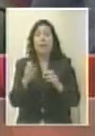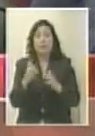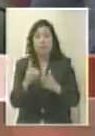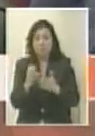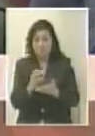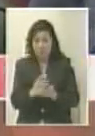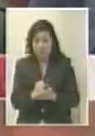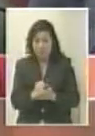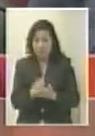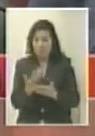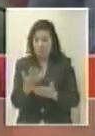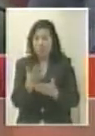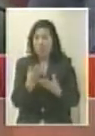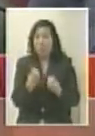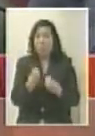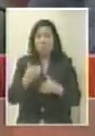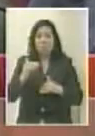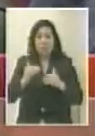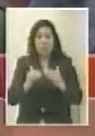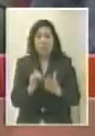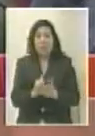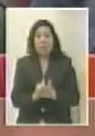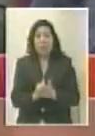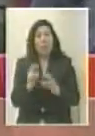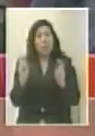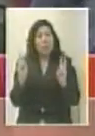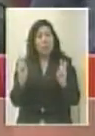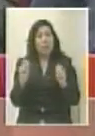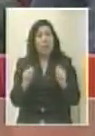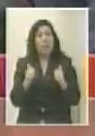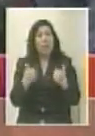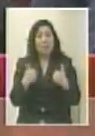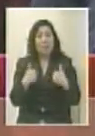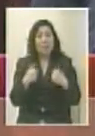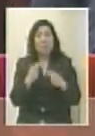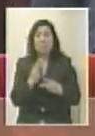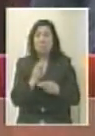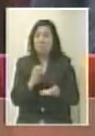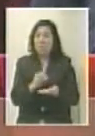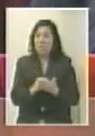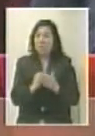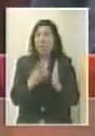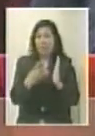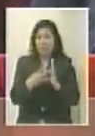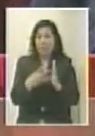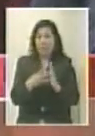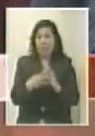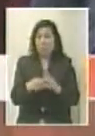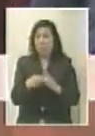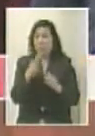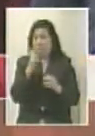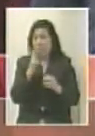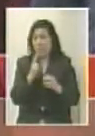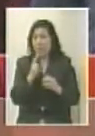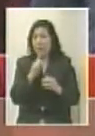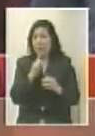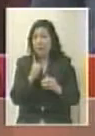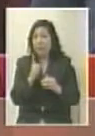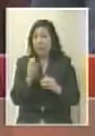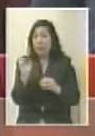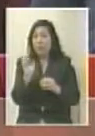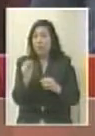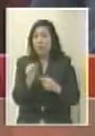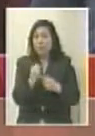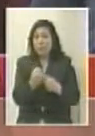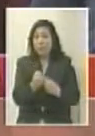de emisiones por deforestación y degradación. Un tema al cual tenemos que prestarle más atención, muy desatendido en el Perú, es el de